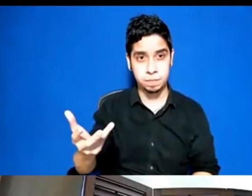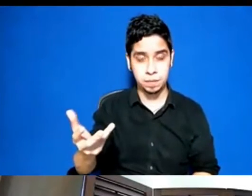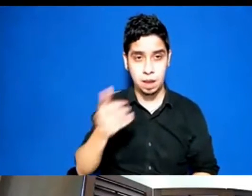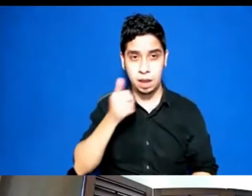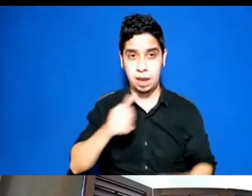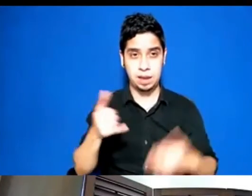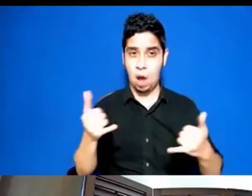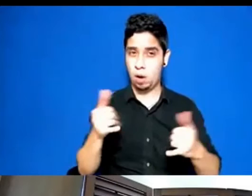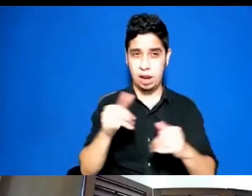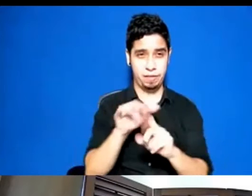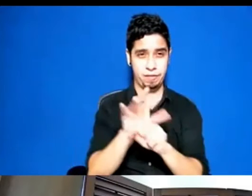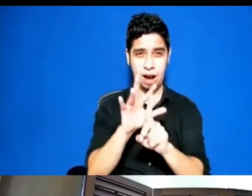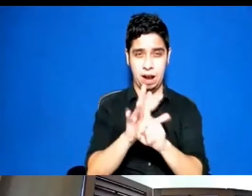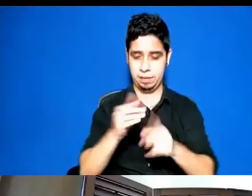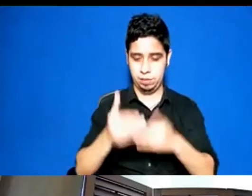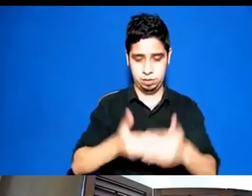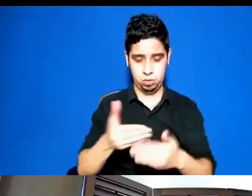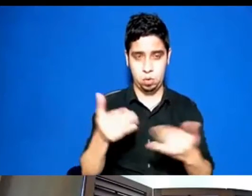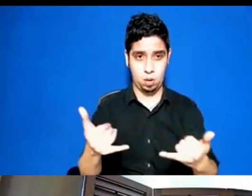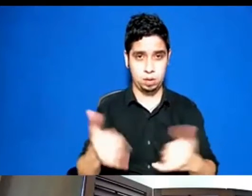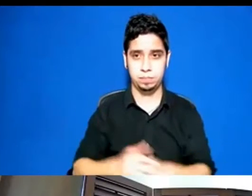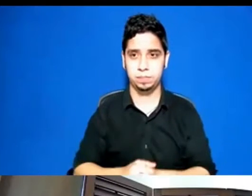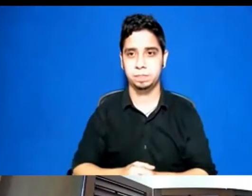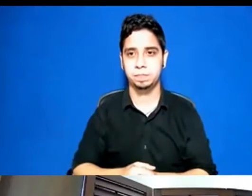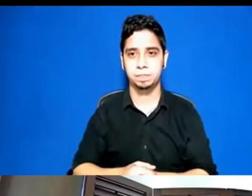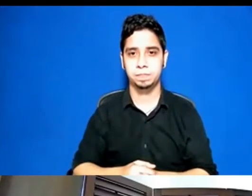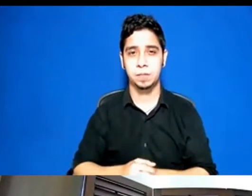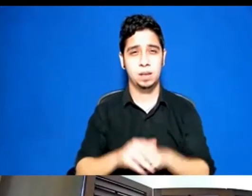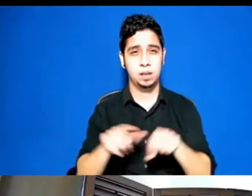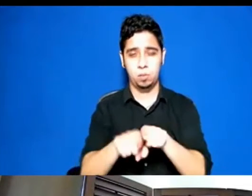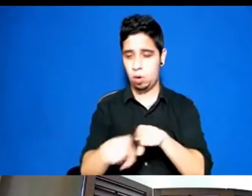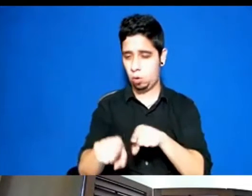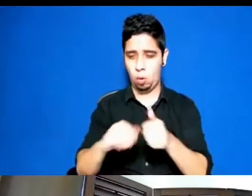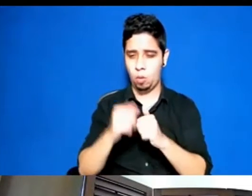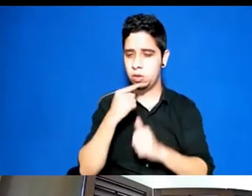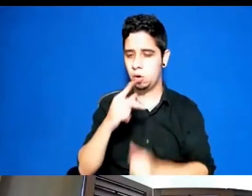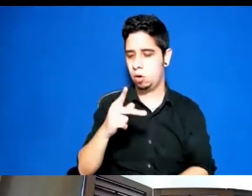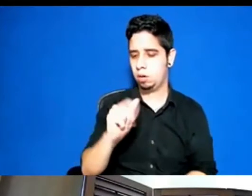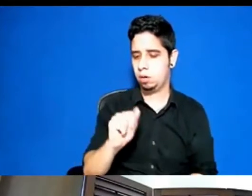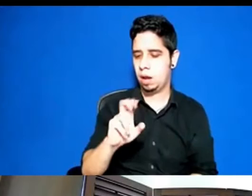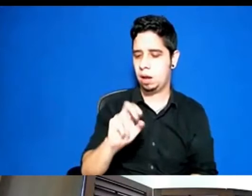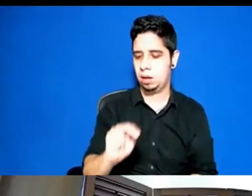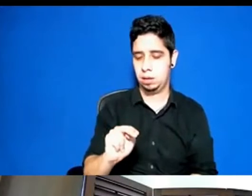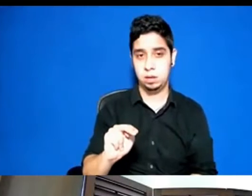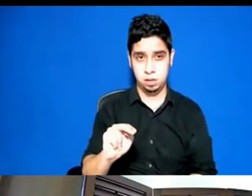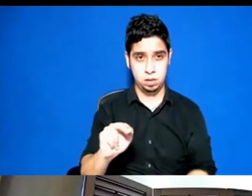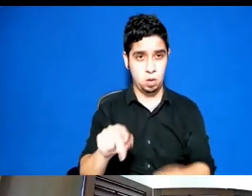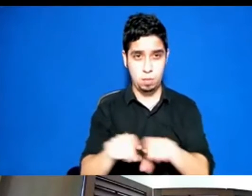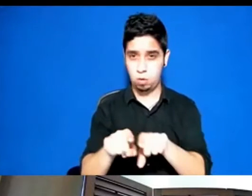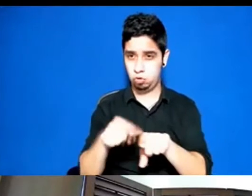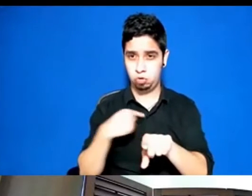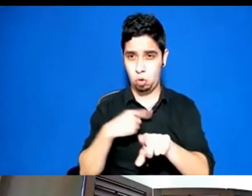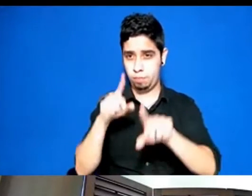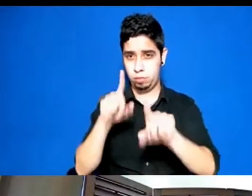¿ok? En este momento, igual que Karen dijo, lo otro, pues que yo pregunté cómo yo